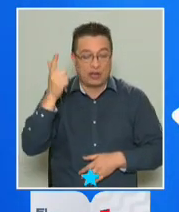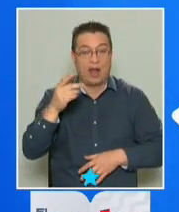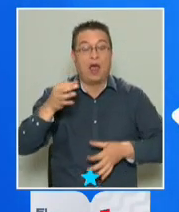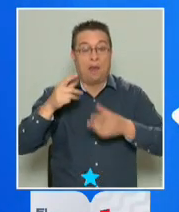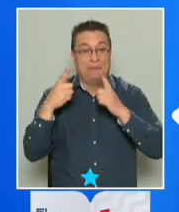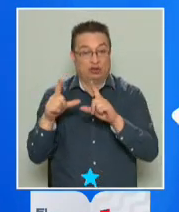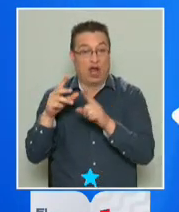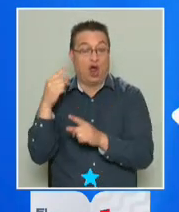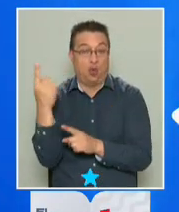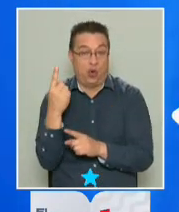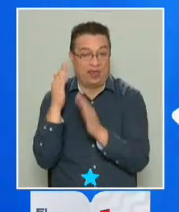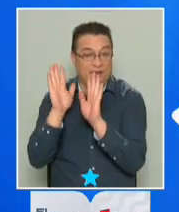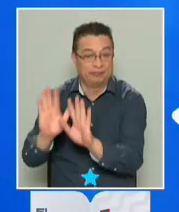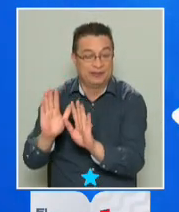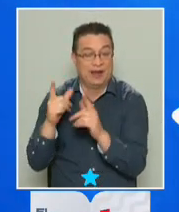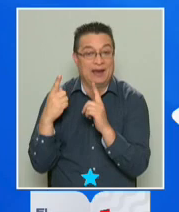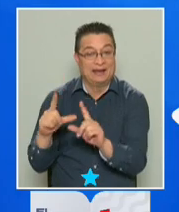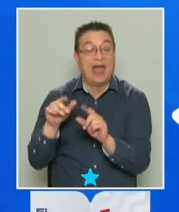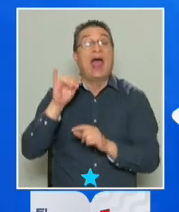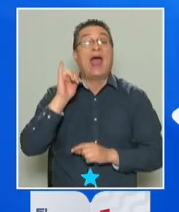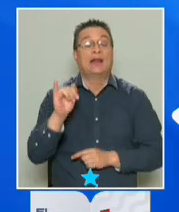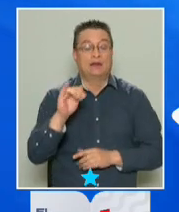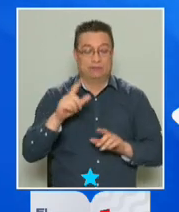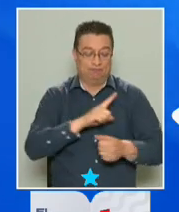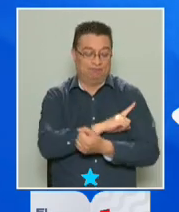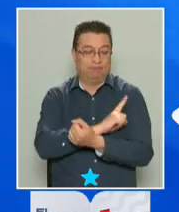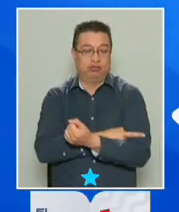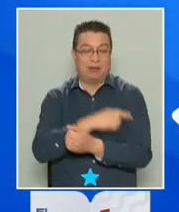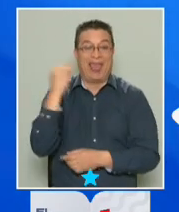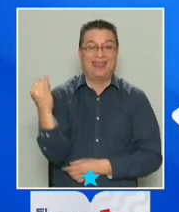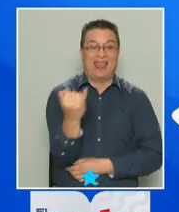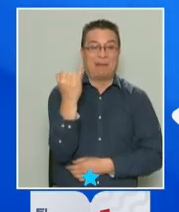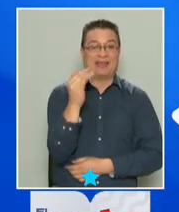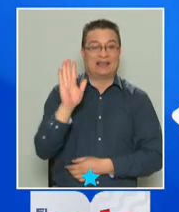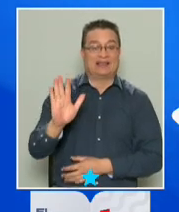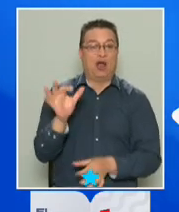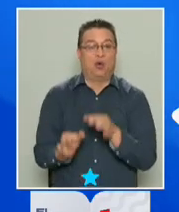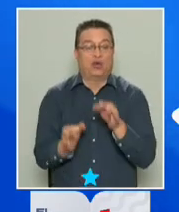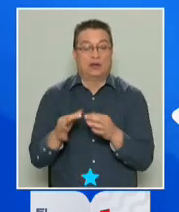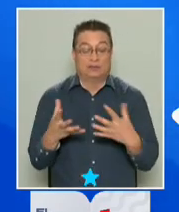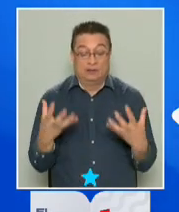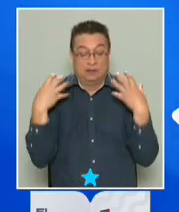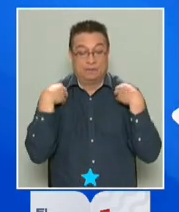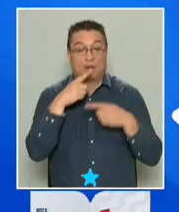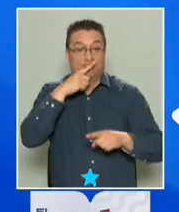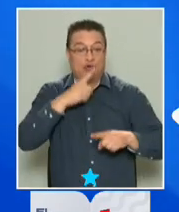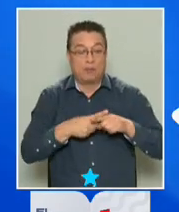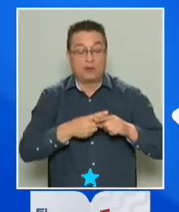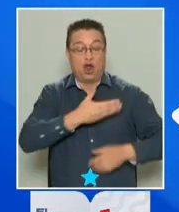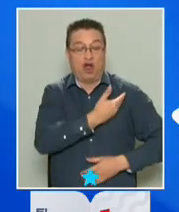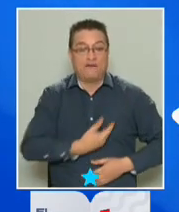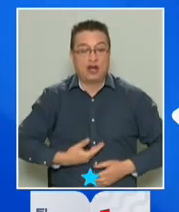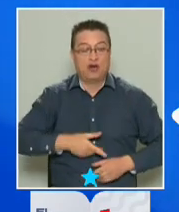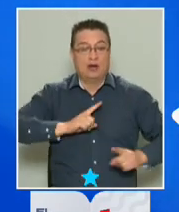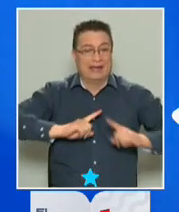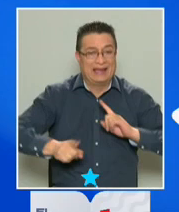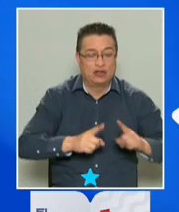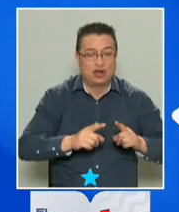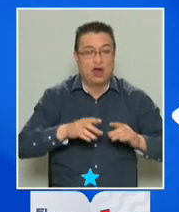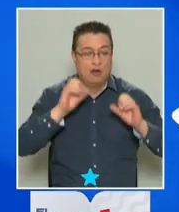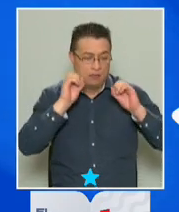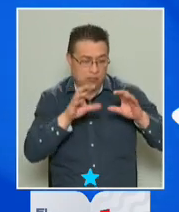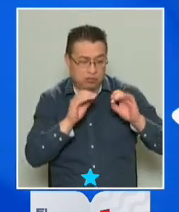patrimonio propio cuya finalidad es fortalecer la independencia judicial está encargado del nombramiento gobierno gestión formación y